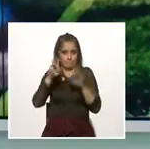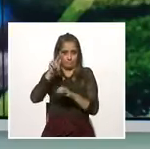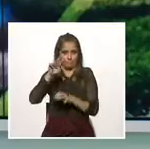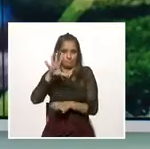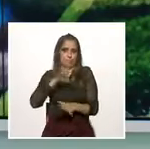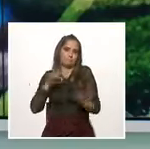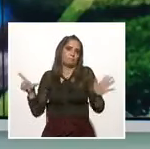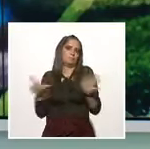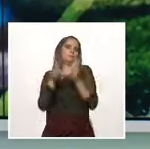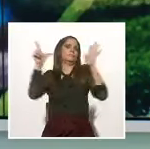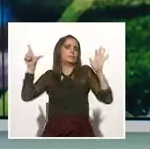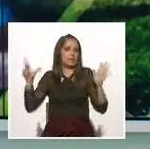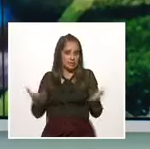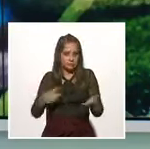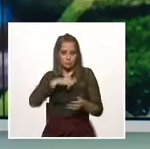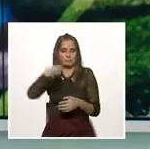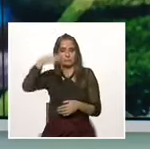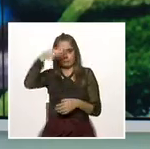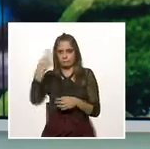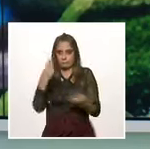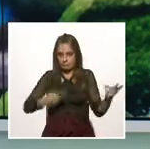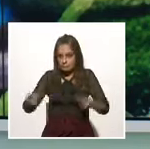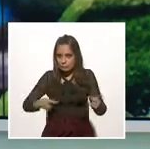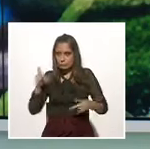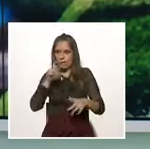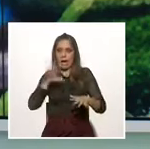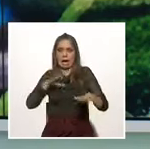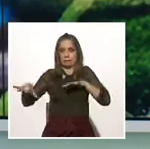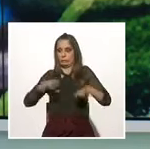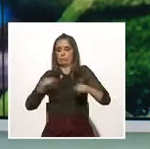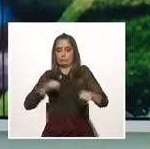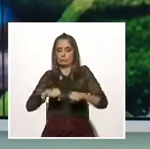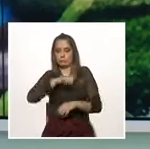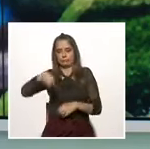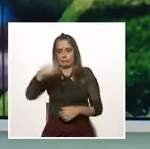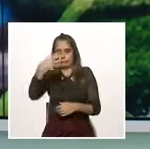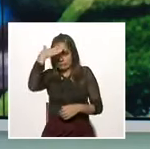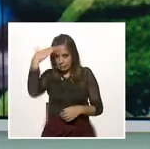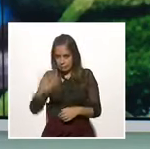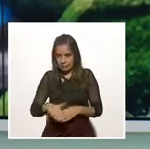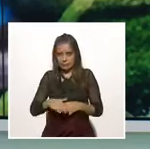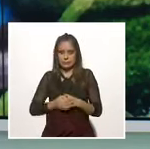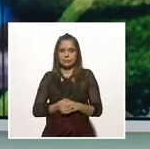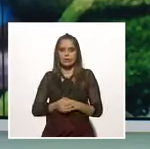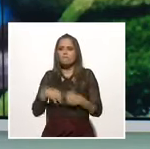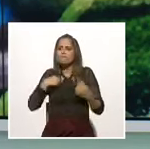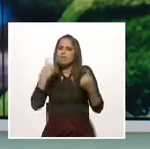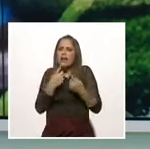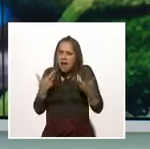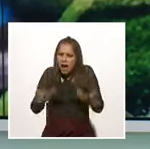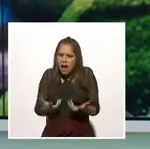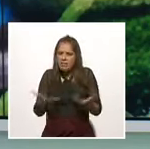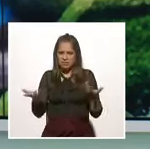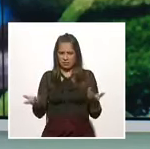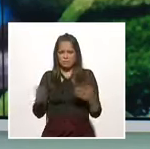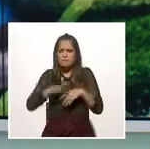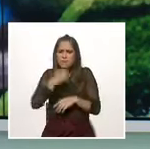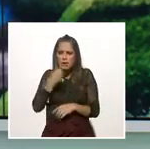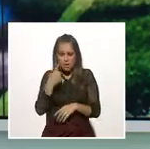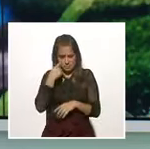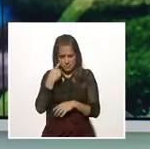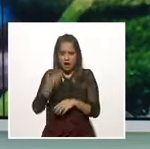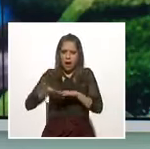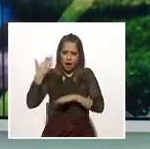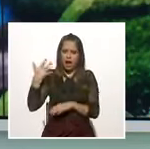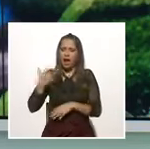cuidado y que hay que saber cosas. Y ¿qué hay que hacer? O sea, porque ahora hay mucha polémica y lo platicábamos